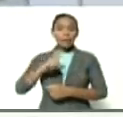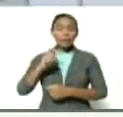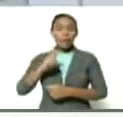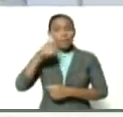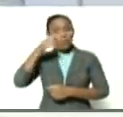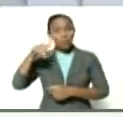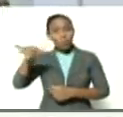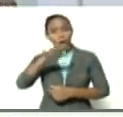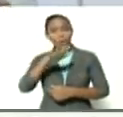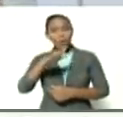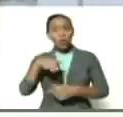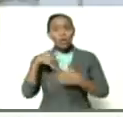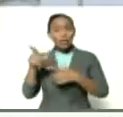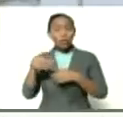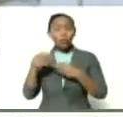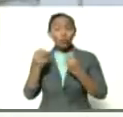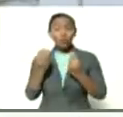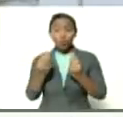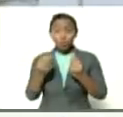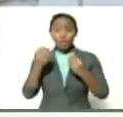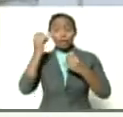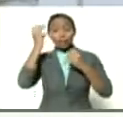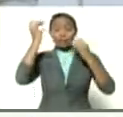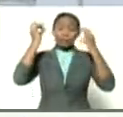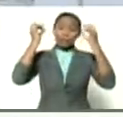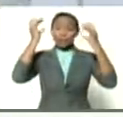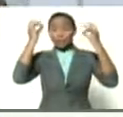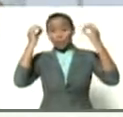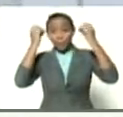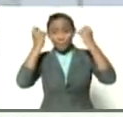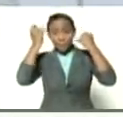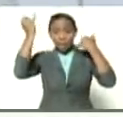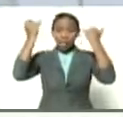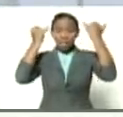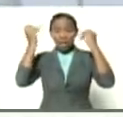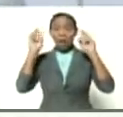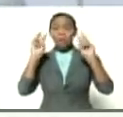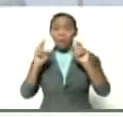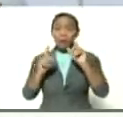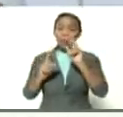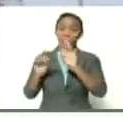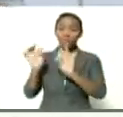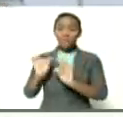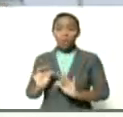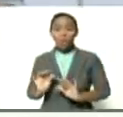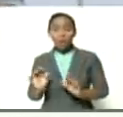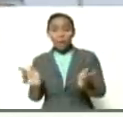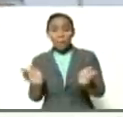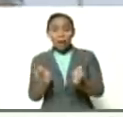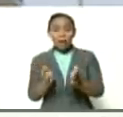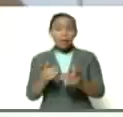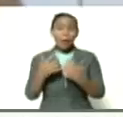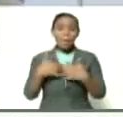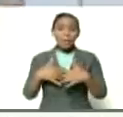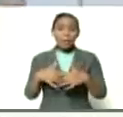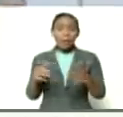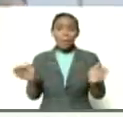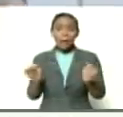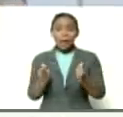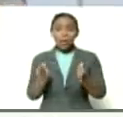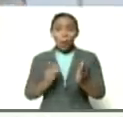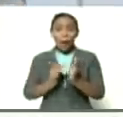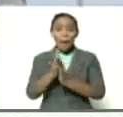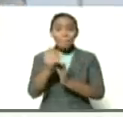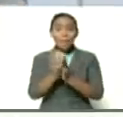la población, y ha habido mucha creatividad realmente con estos nuevos mecanismos, estas nuevas pequeñas empresas, pequeños